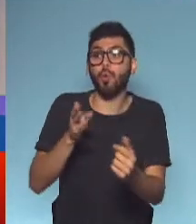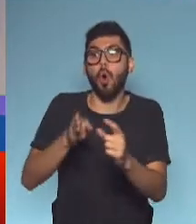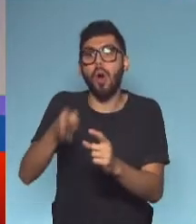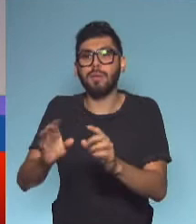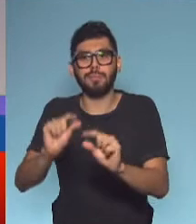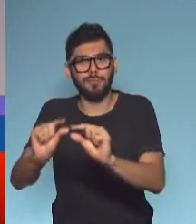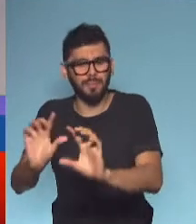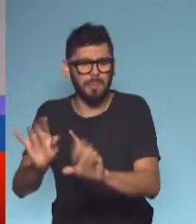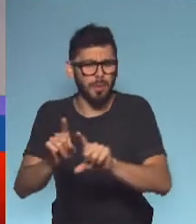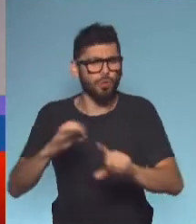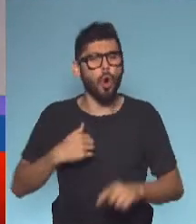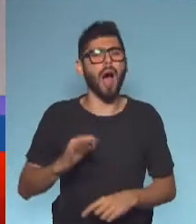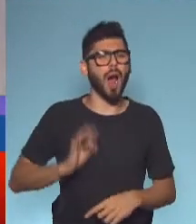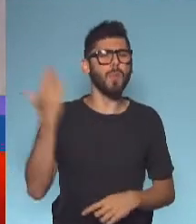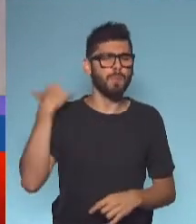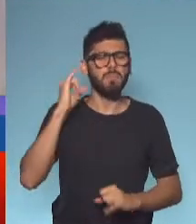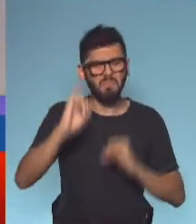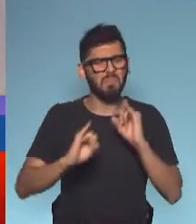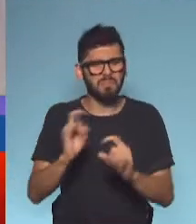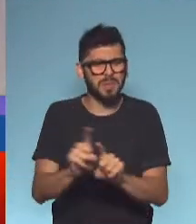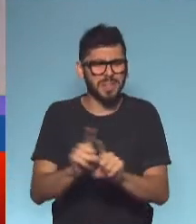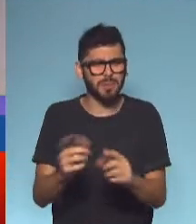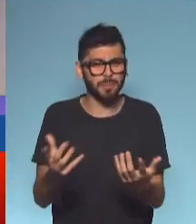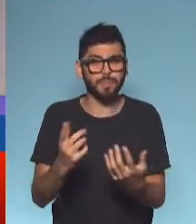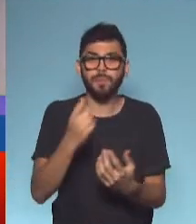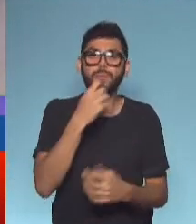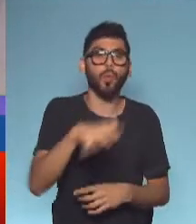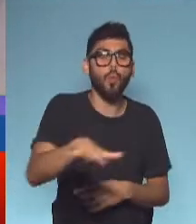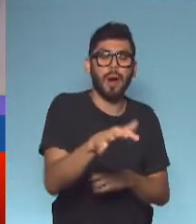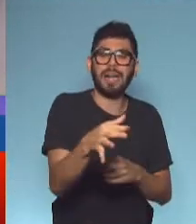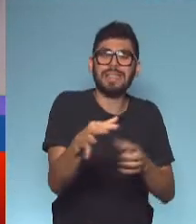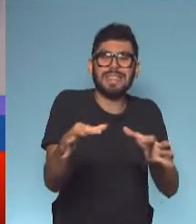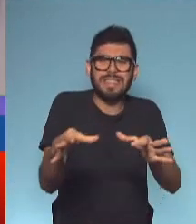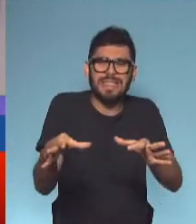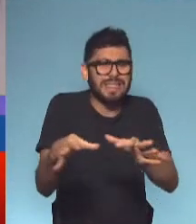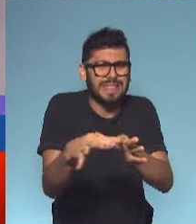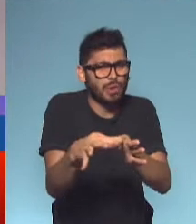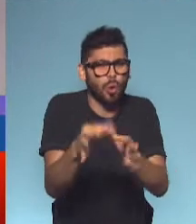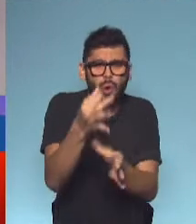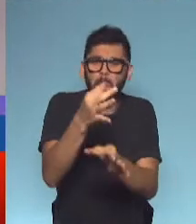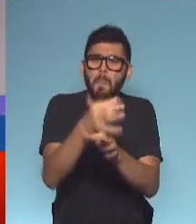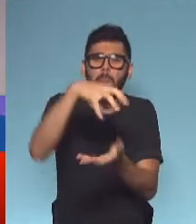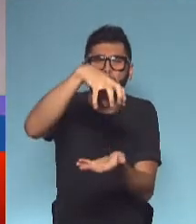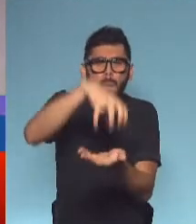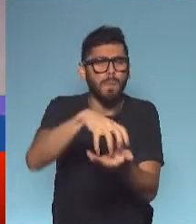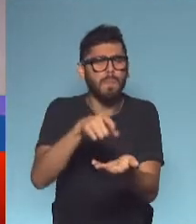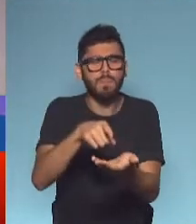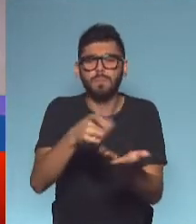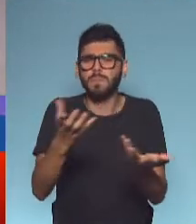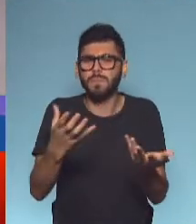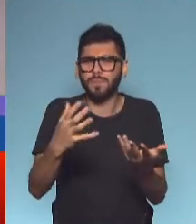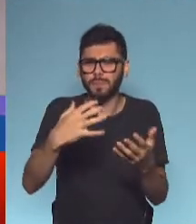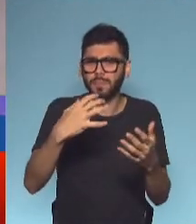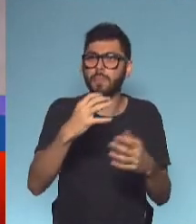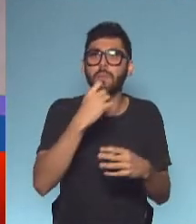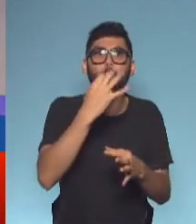desde el año pasado, que en localidades pequeñas, con escuelas con alumnos que no superan